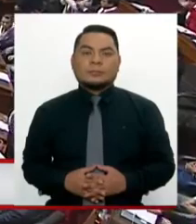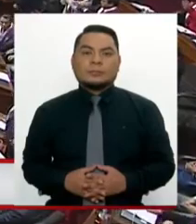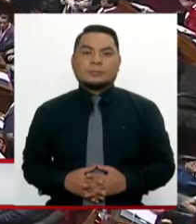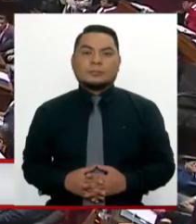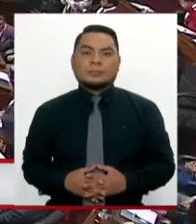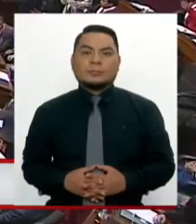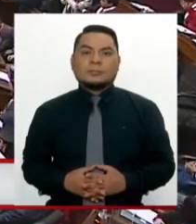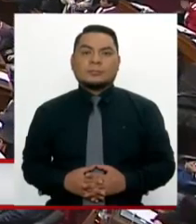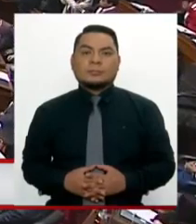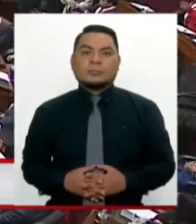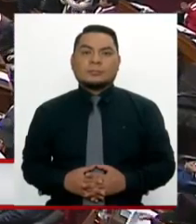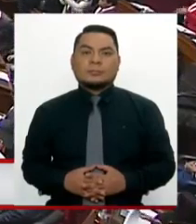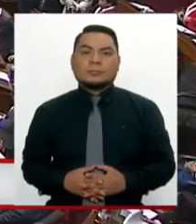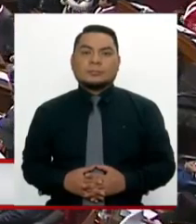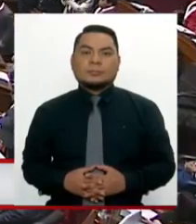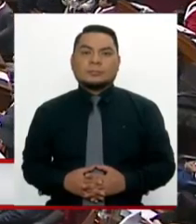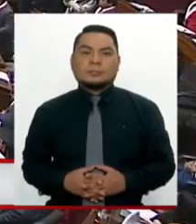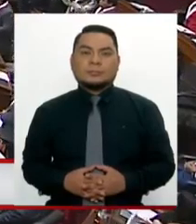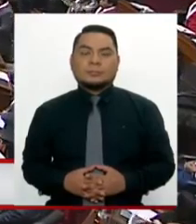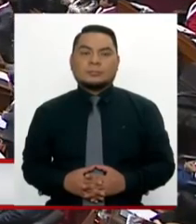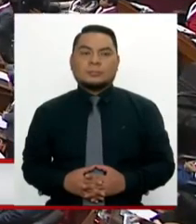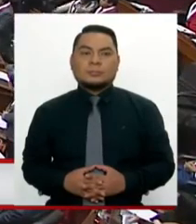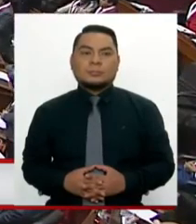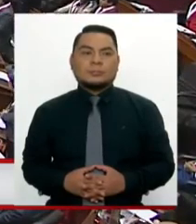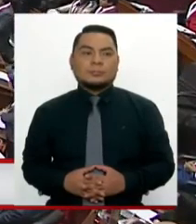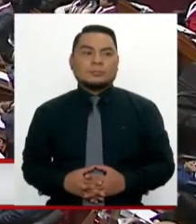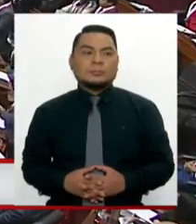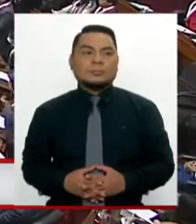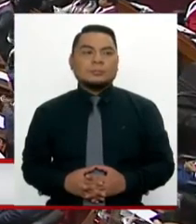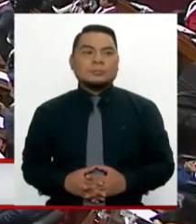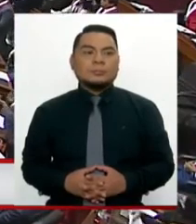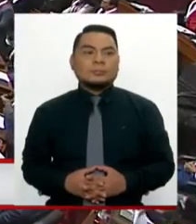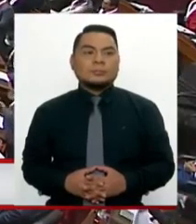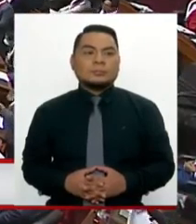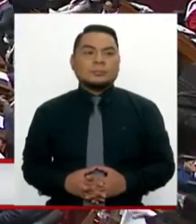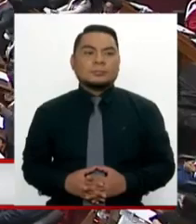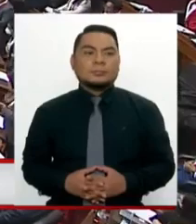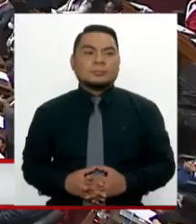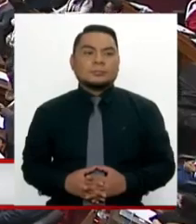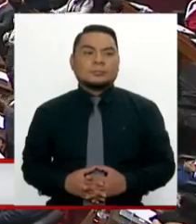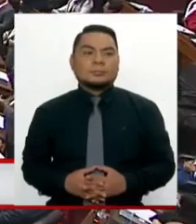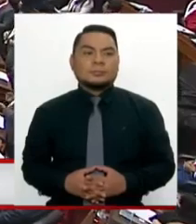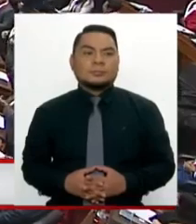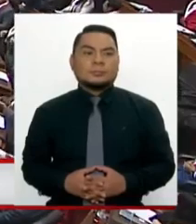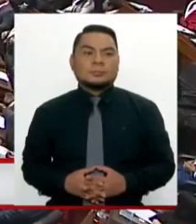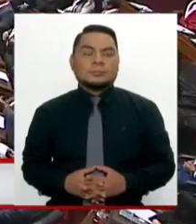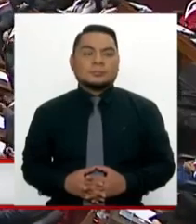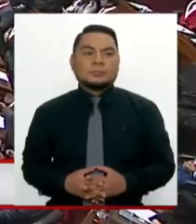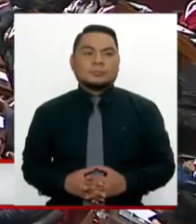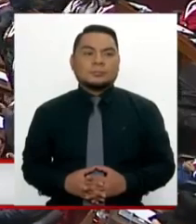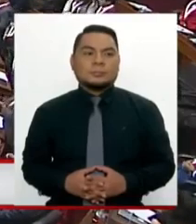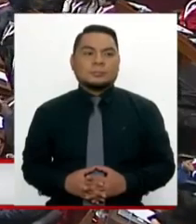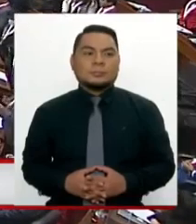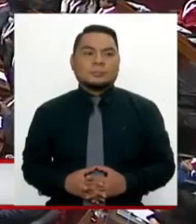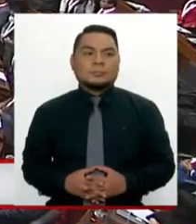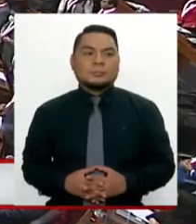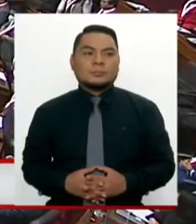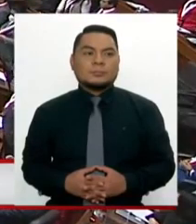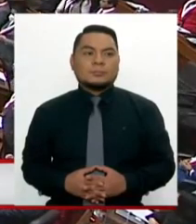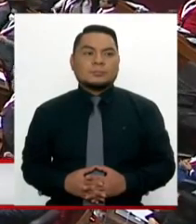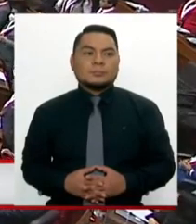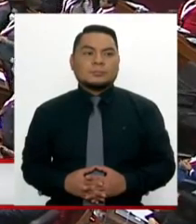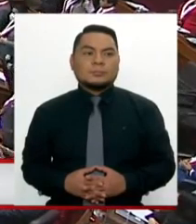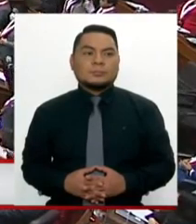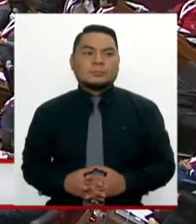familia en el balcón sacó pañuelos blancos los agitó por breves